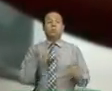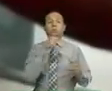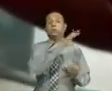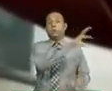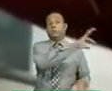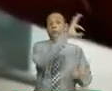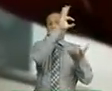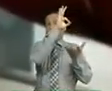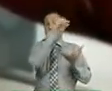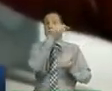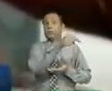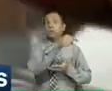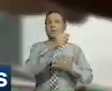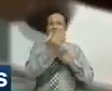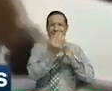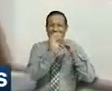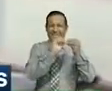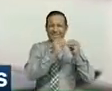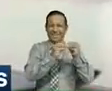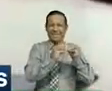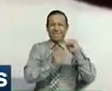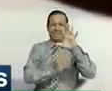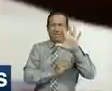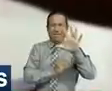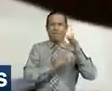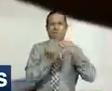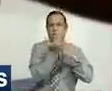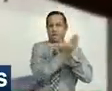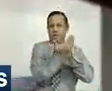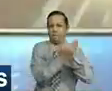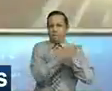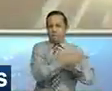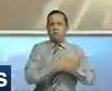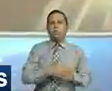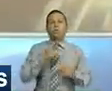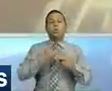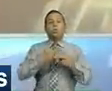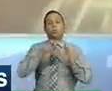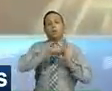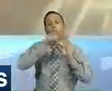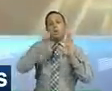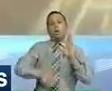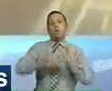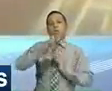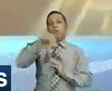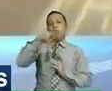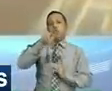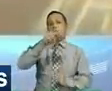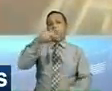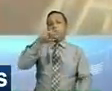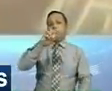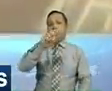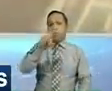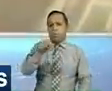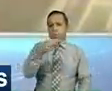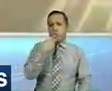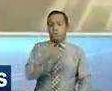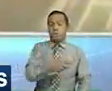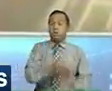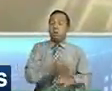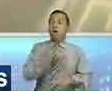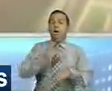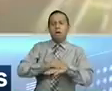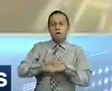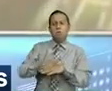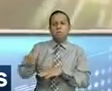de Teleamazonas. El abogado Juan Muñoz señala que el atentado obedece a represalias